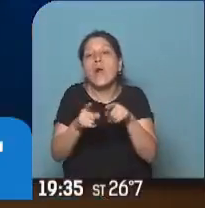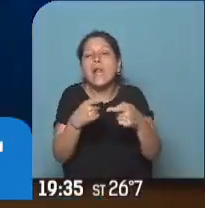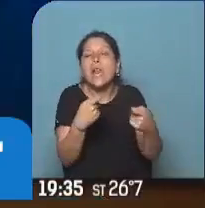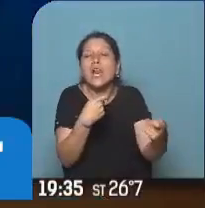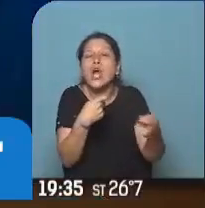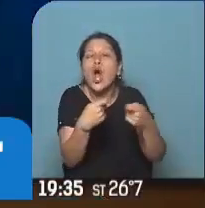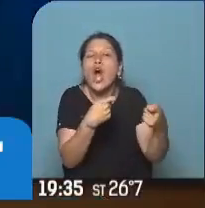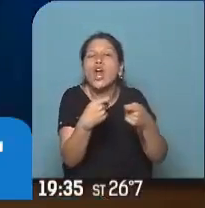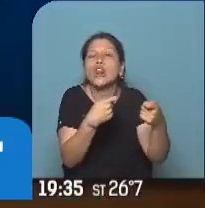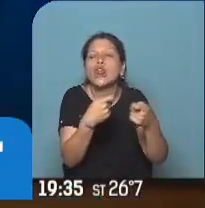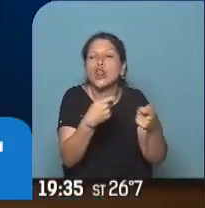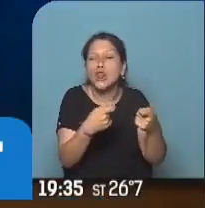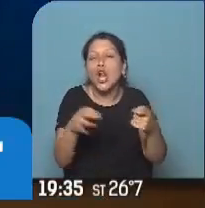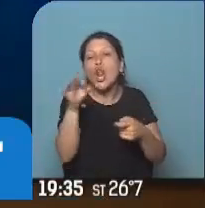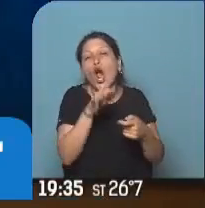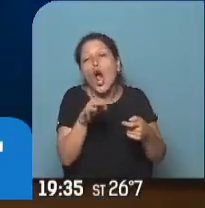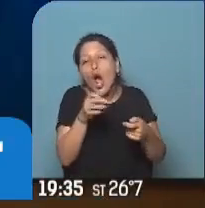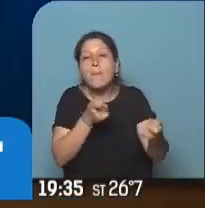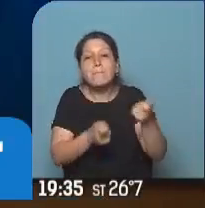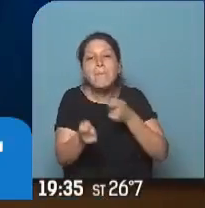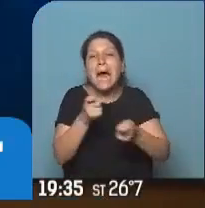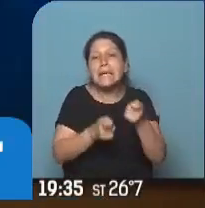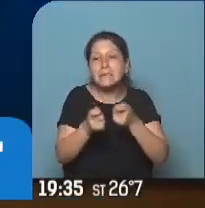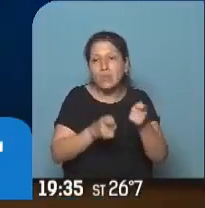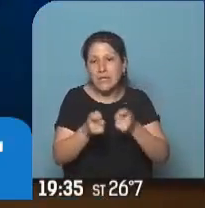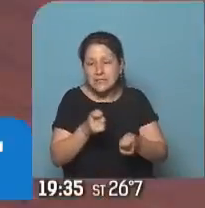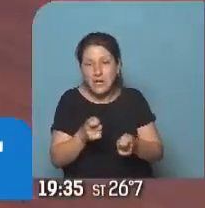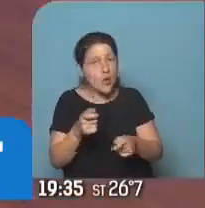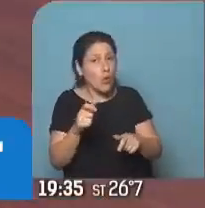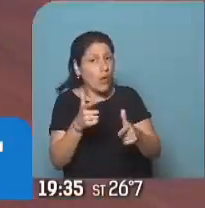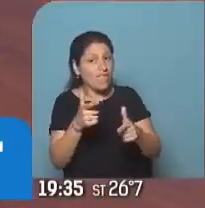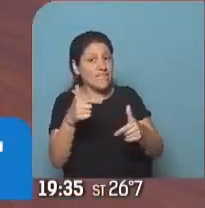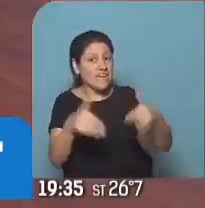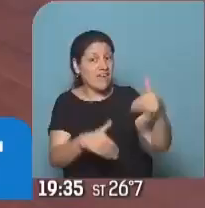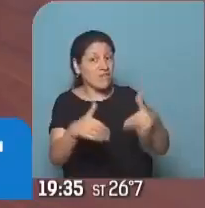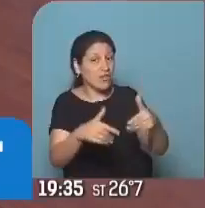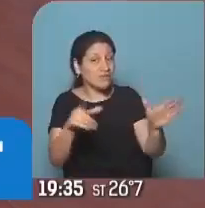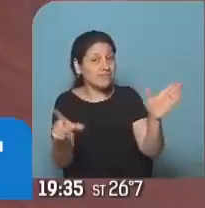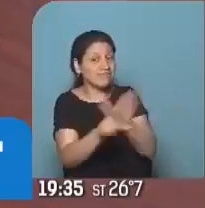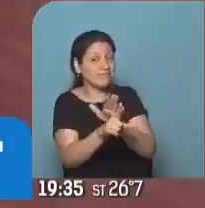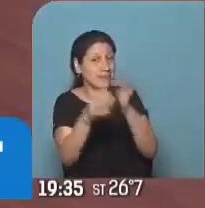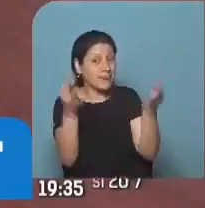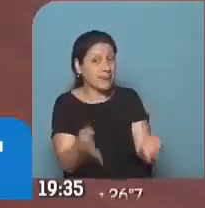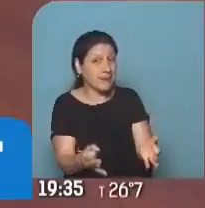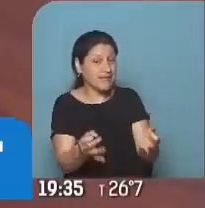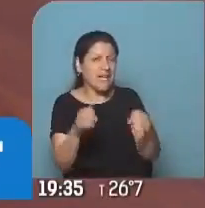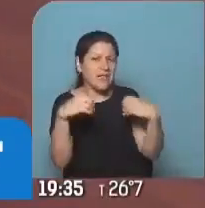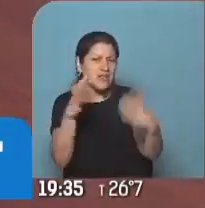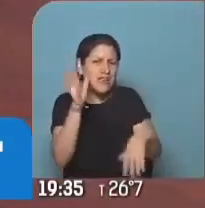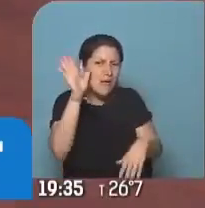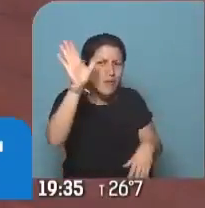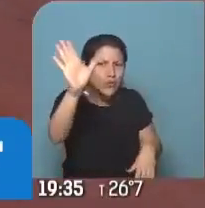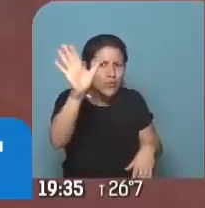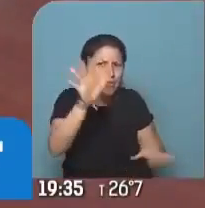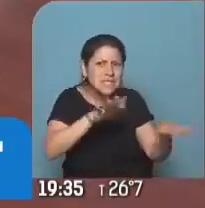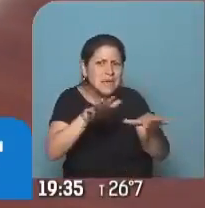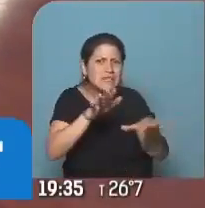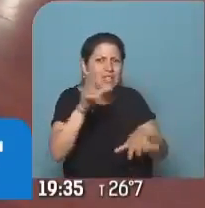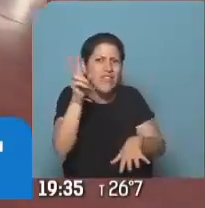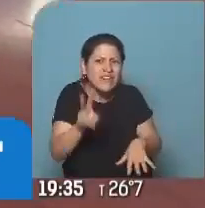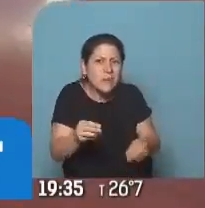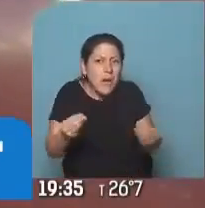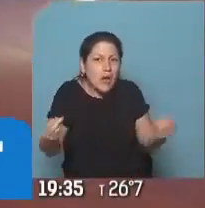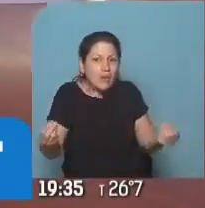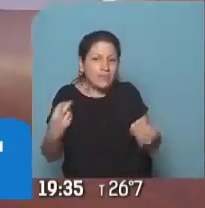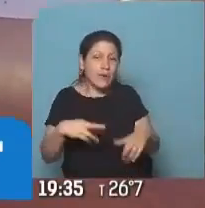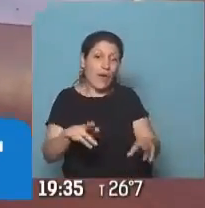Hubo manipulación en algunos casos y no hubo un voto genuino. Claro. ¿Y cuál puede ser el porvenir entonces? Ojalá